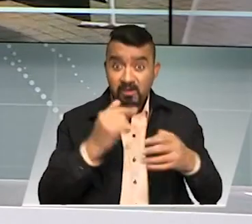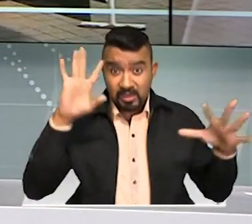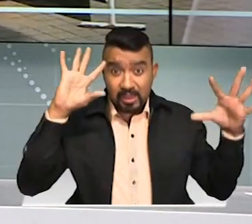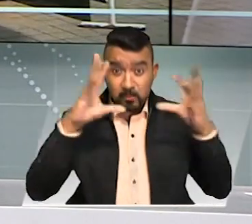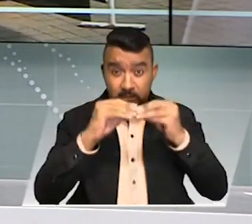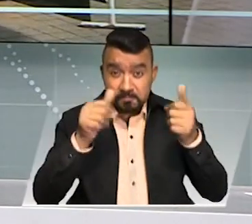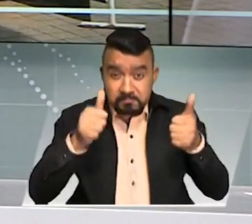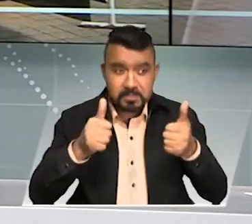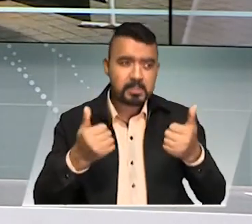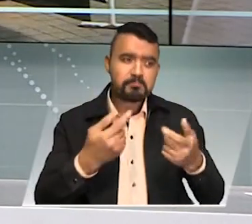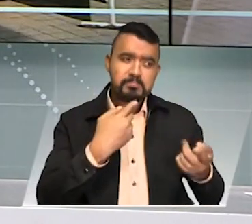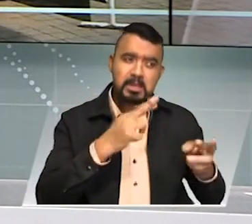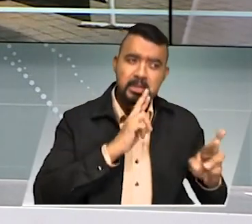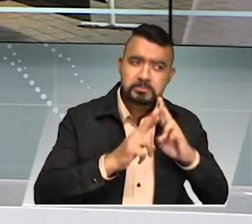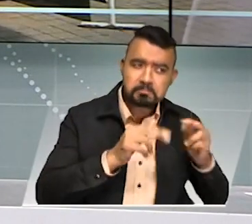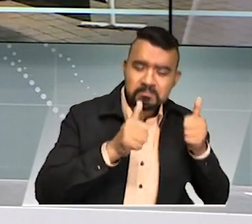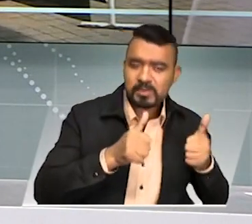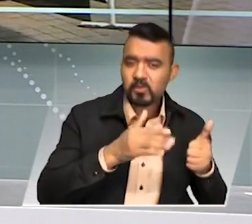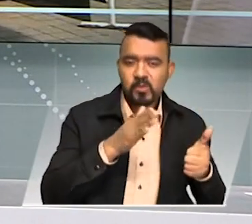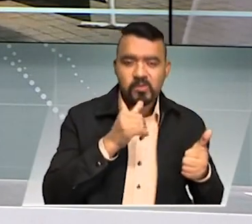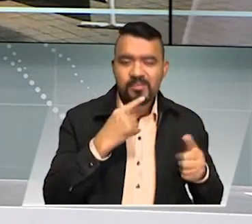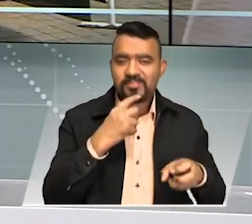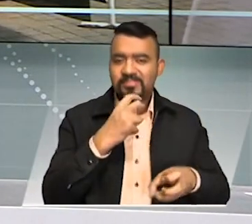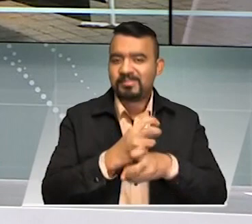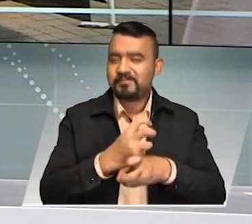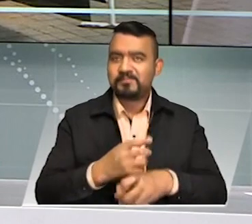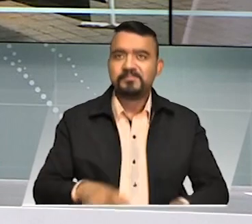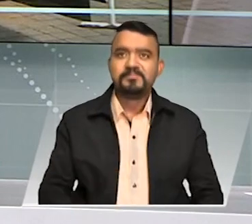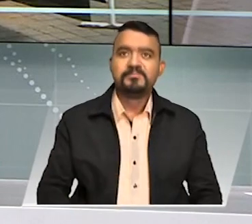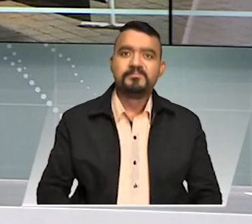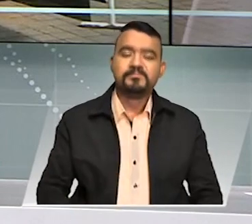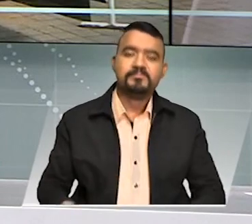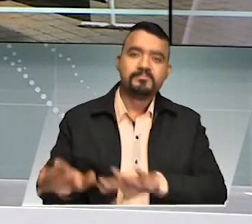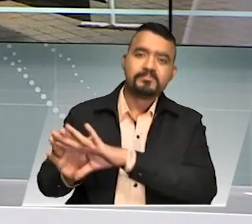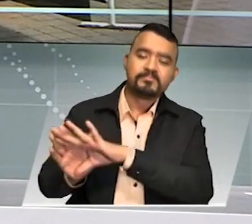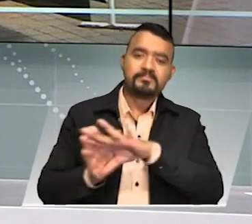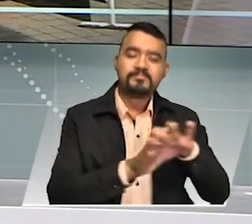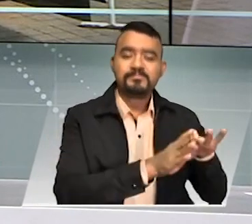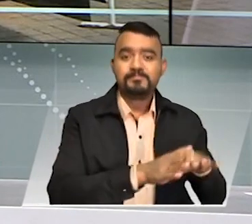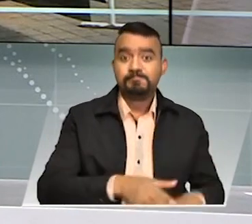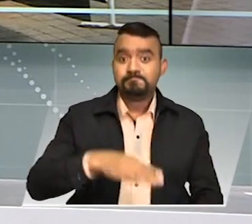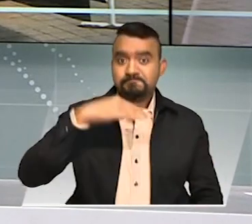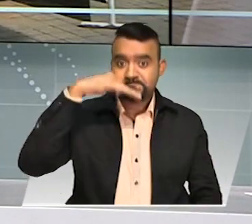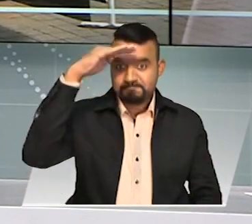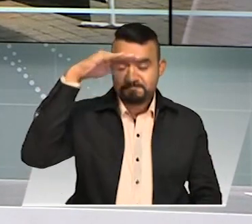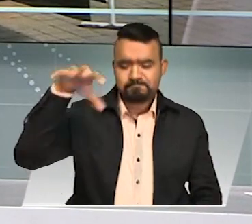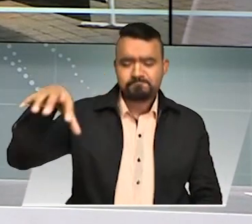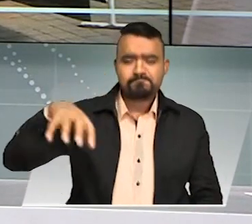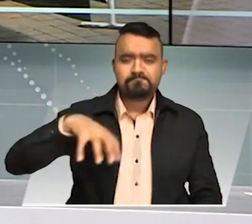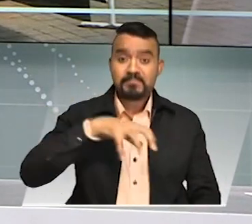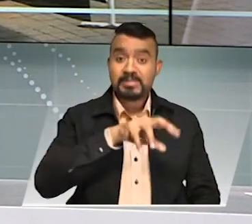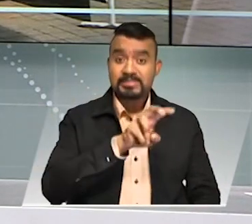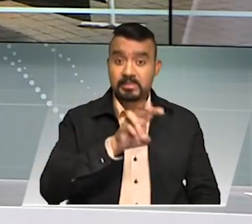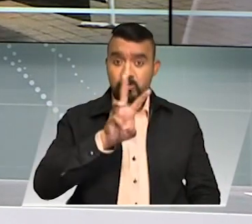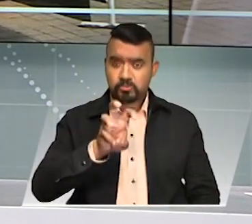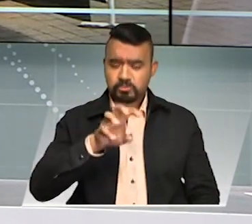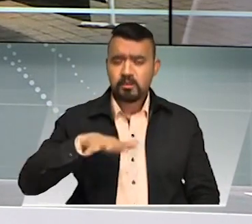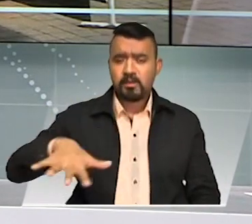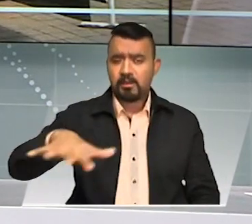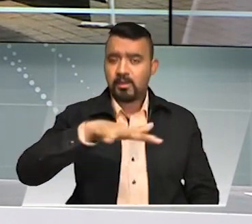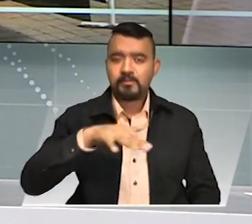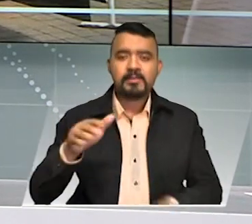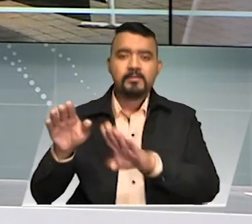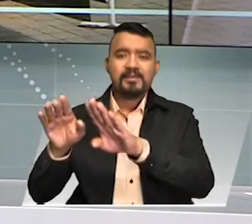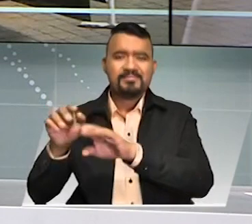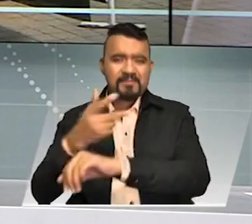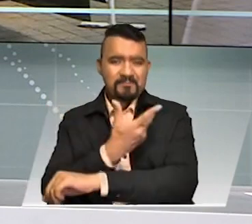Mientras Medellín tiene 78 puntos cerrados de vacunación por falta de dosis contra el COVID-19, algunos municipios del Valle de Aburrá no